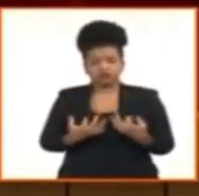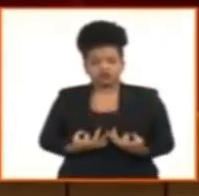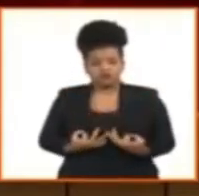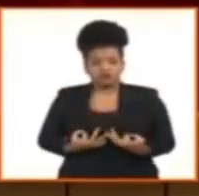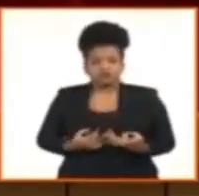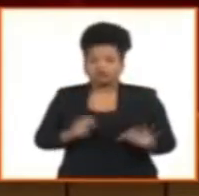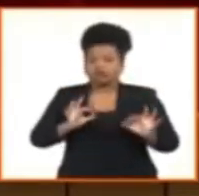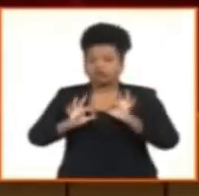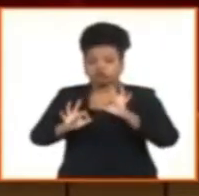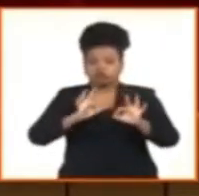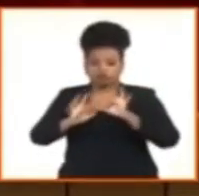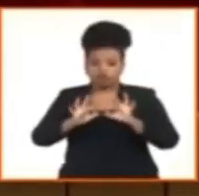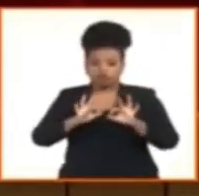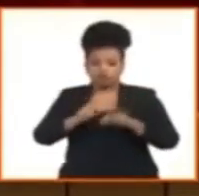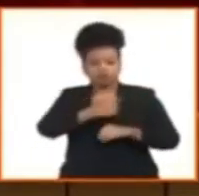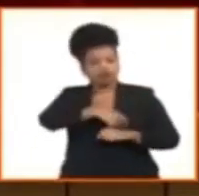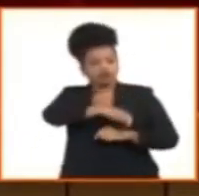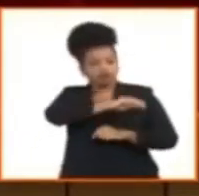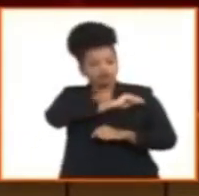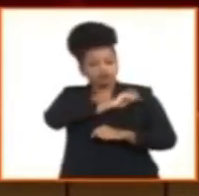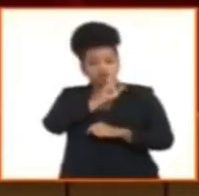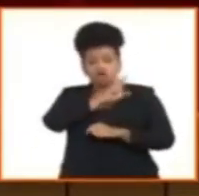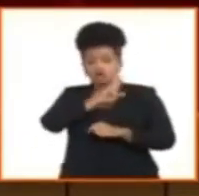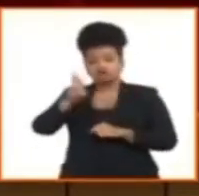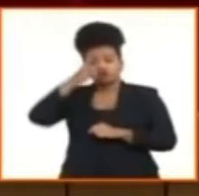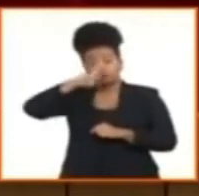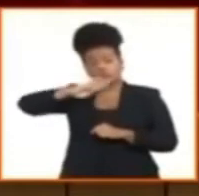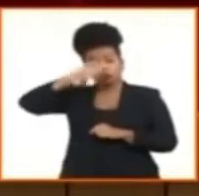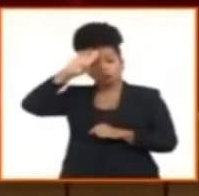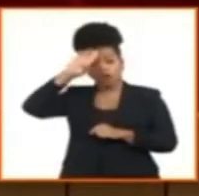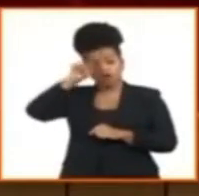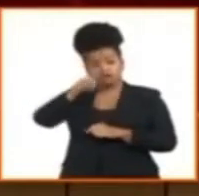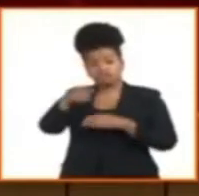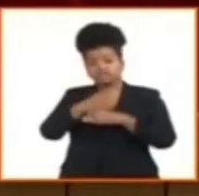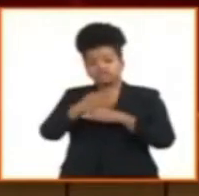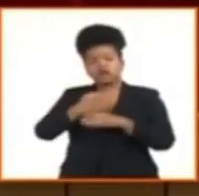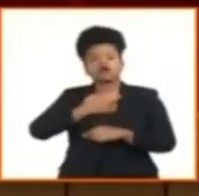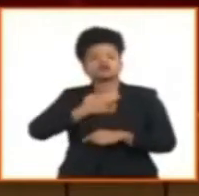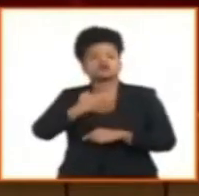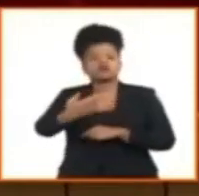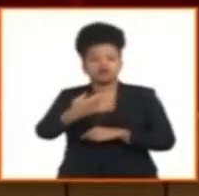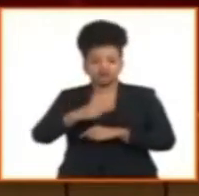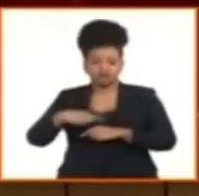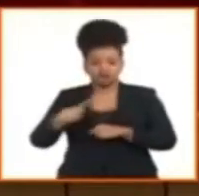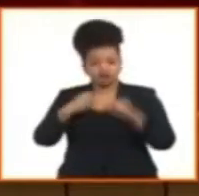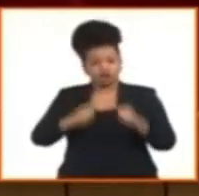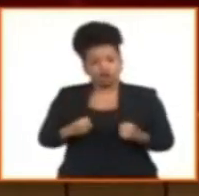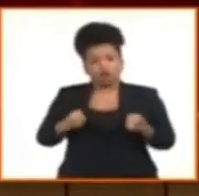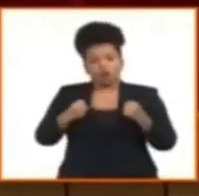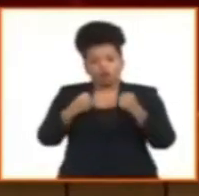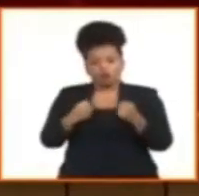para la rebelión popular. La revolución cubana es la respuesta rebelde a la barbarie en la que el